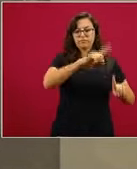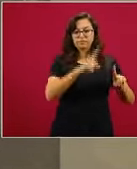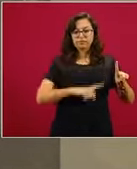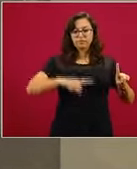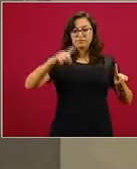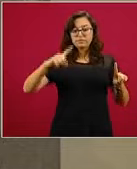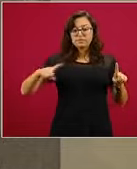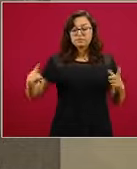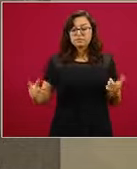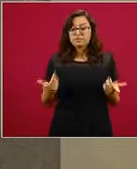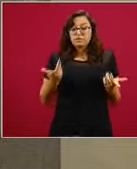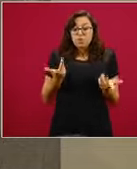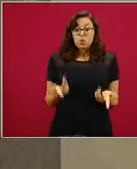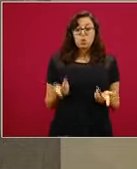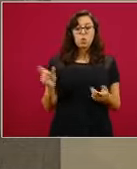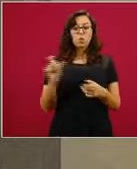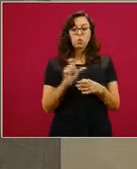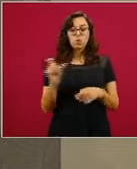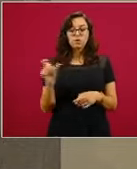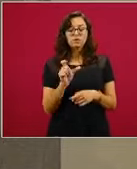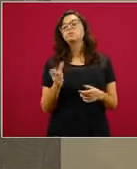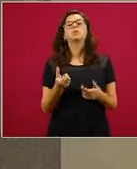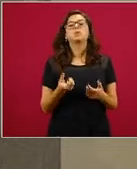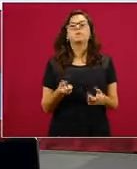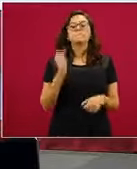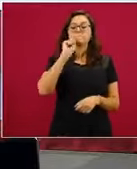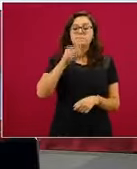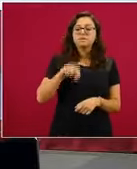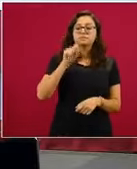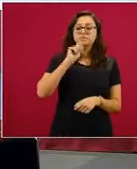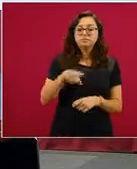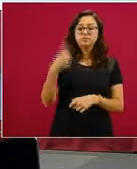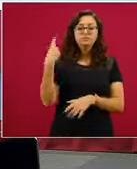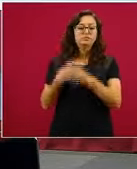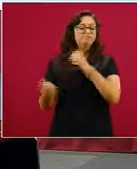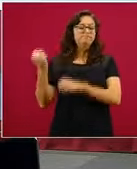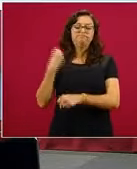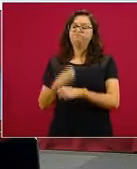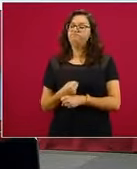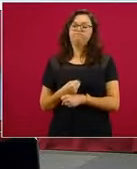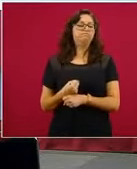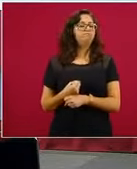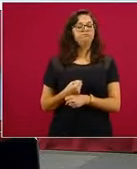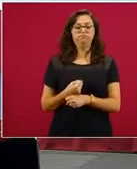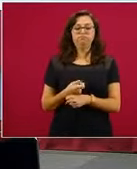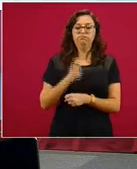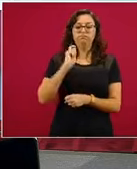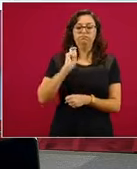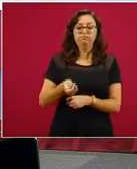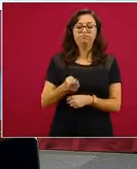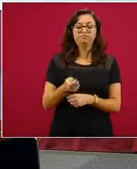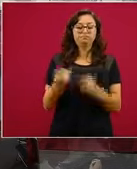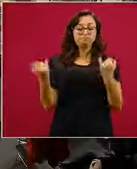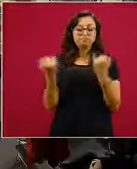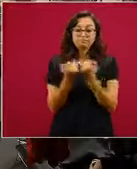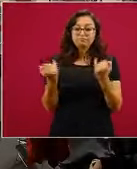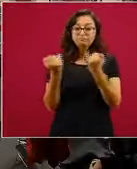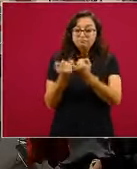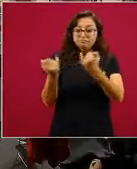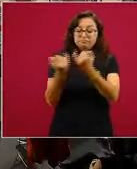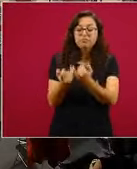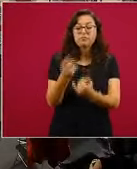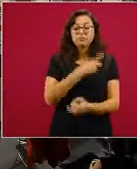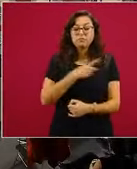No estamos identificando el mismo número de casos que el año pasado. No quiere decir que tenemos que encontrar los mismos, pero